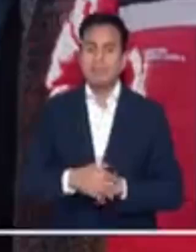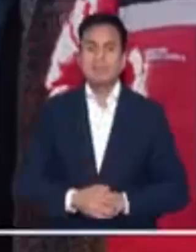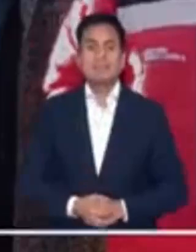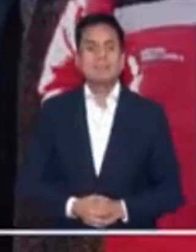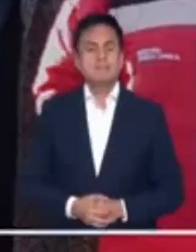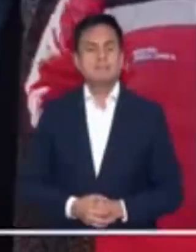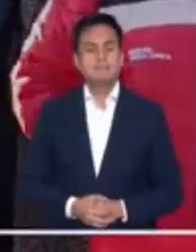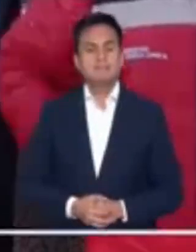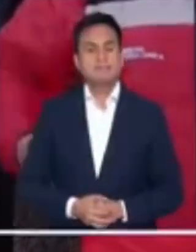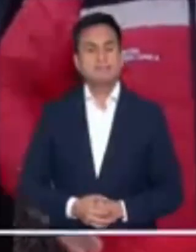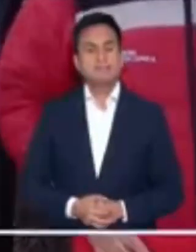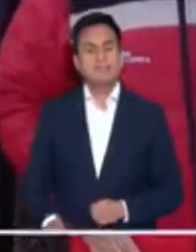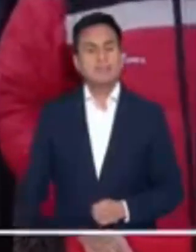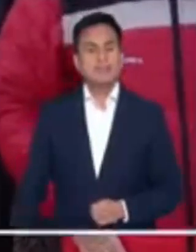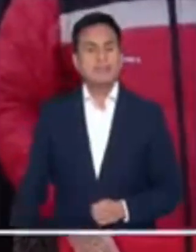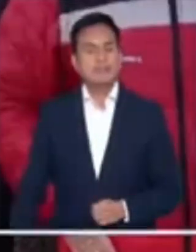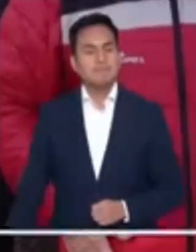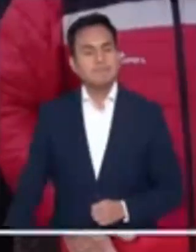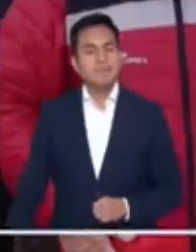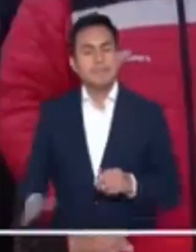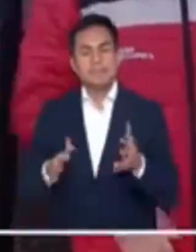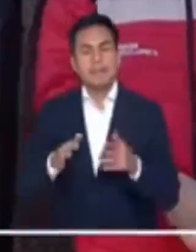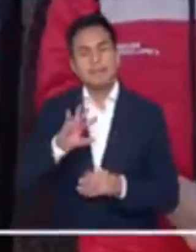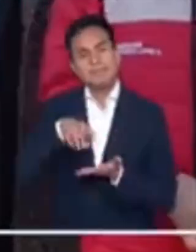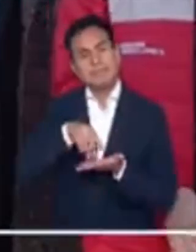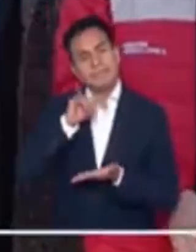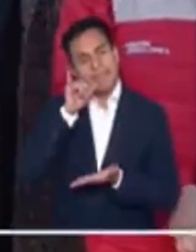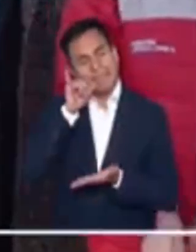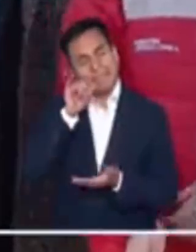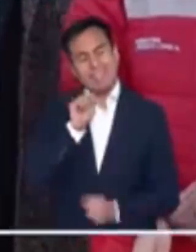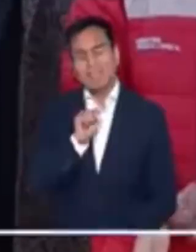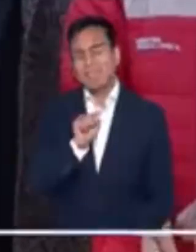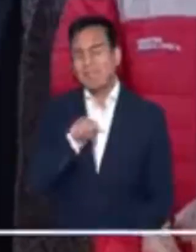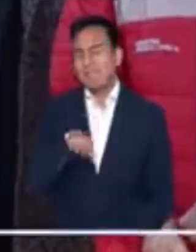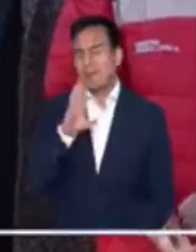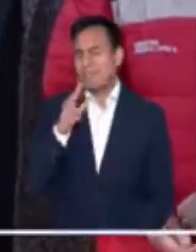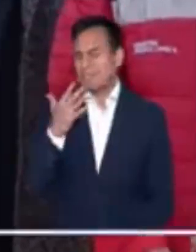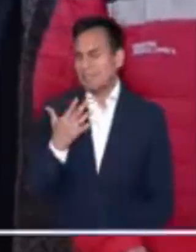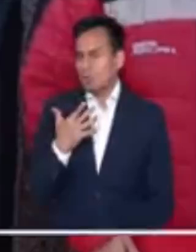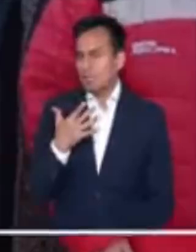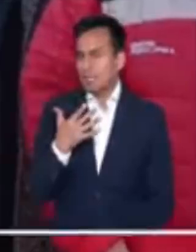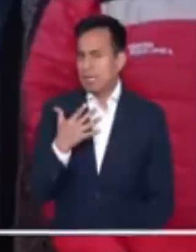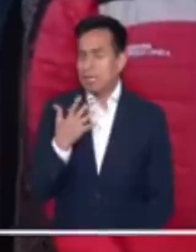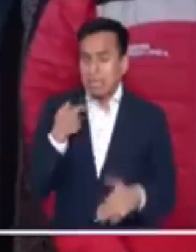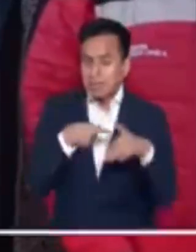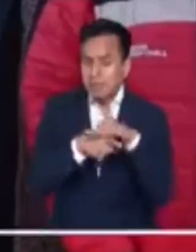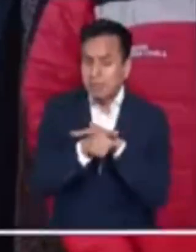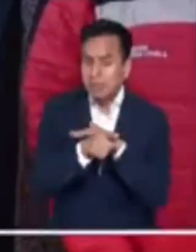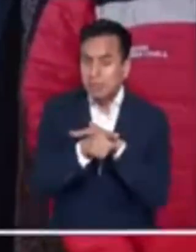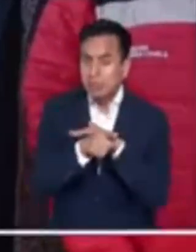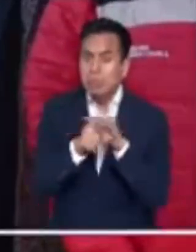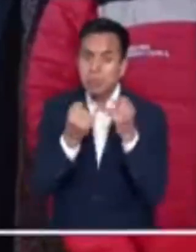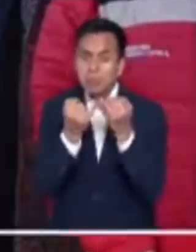a pesar de que quizá Plaza Italia es la parte más, digamos, simbólica de esta intervención, desde el punto de